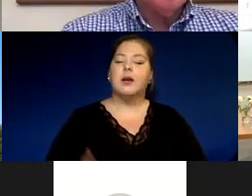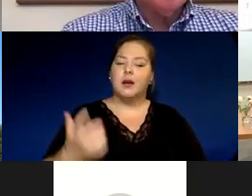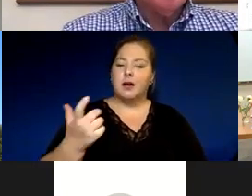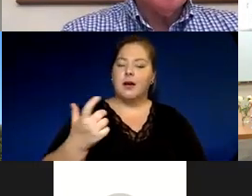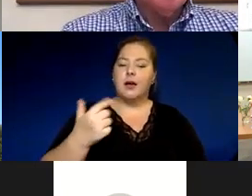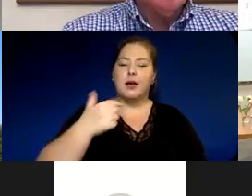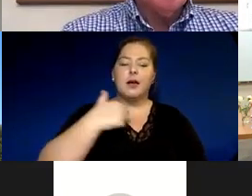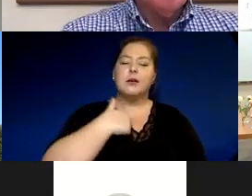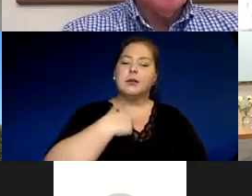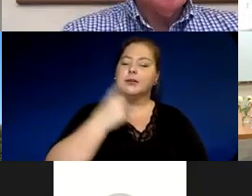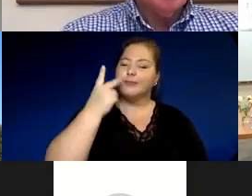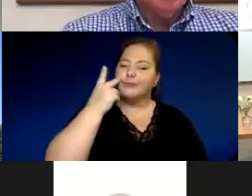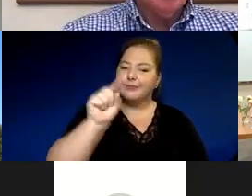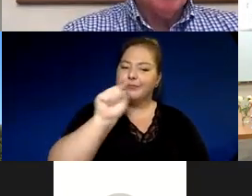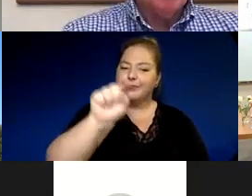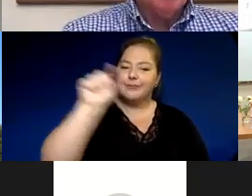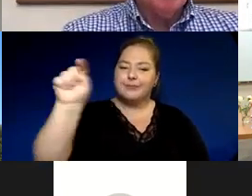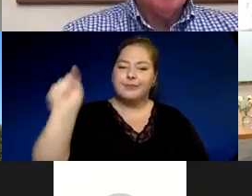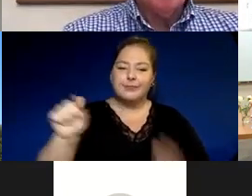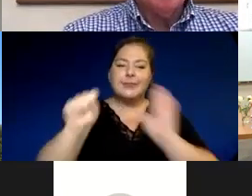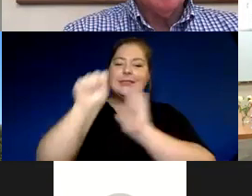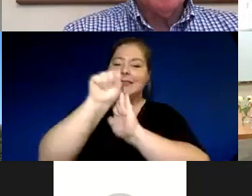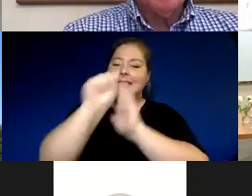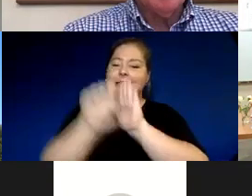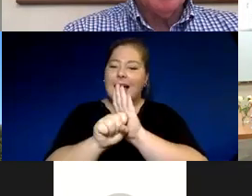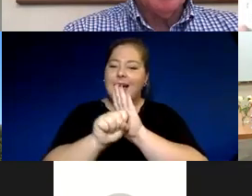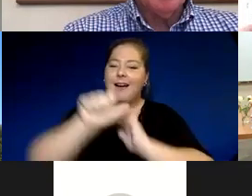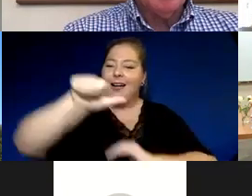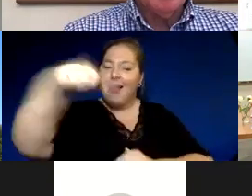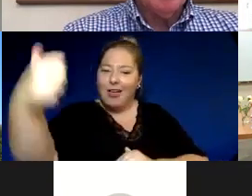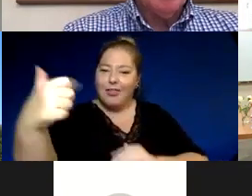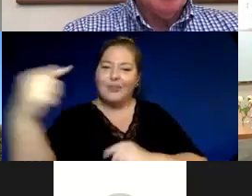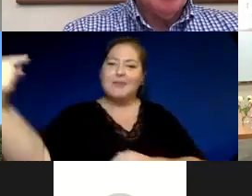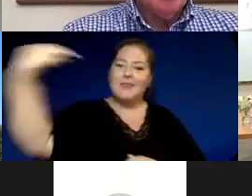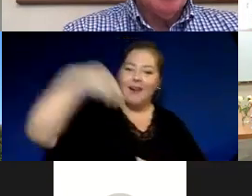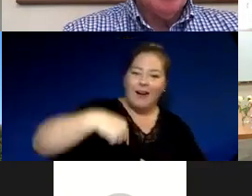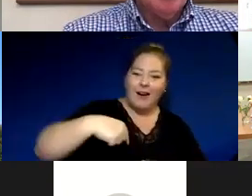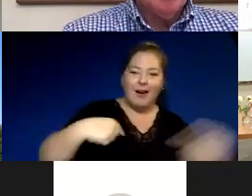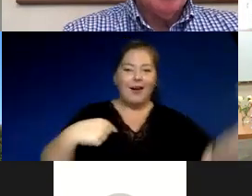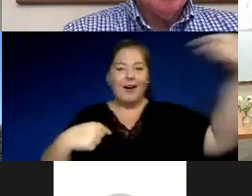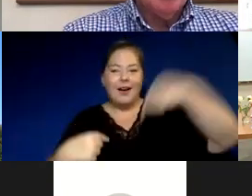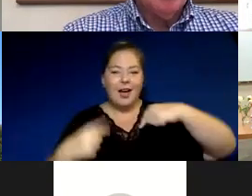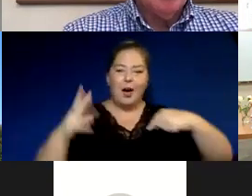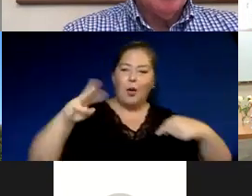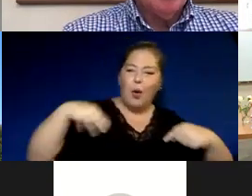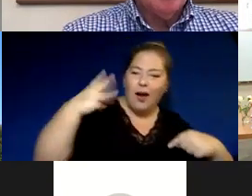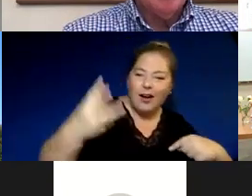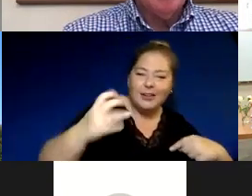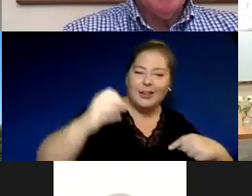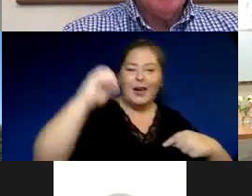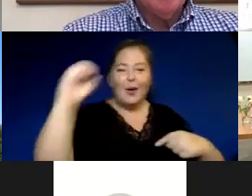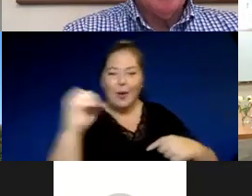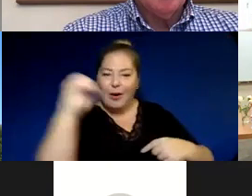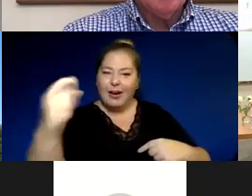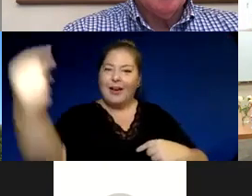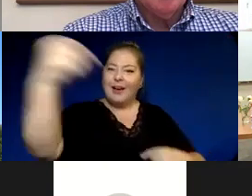También hay ayuda no pagada, también es de Oregon, Washington, dos estados que nos